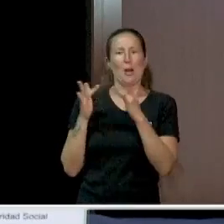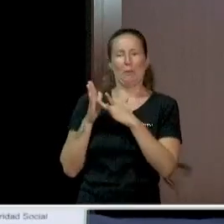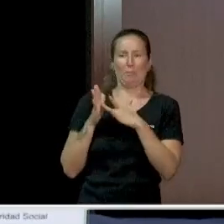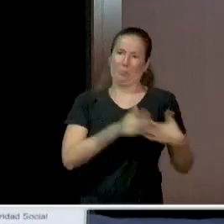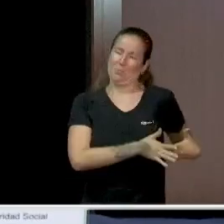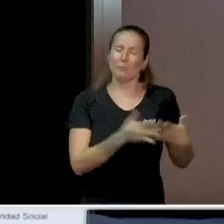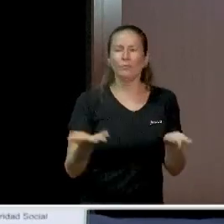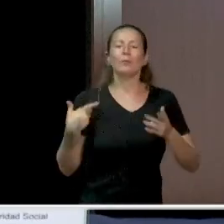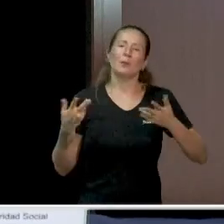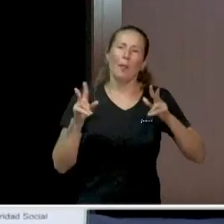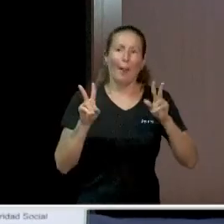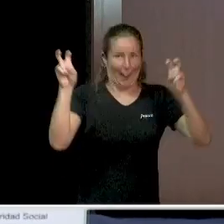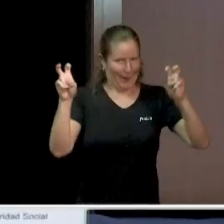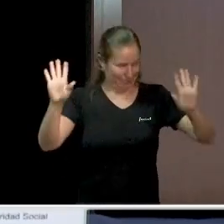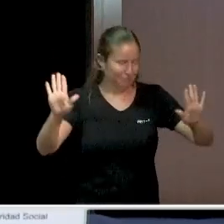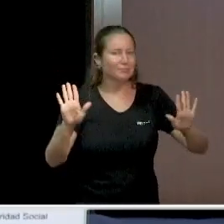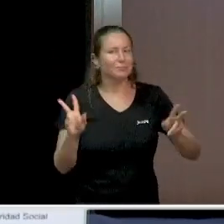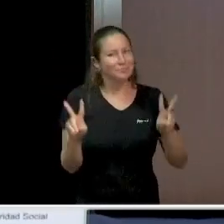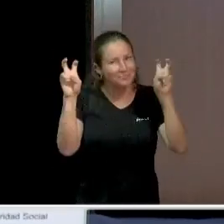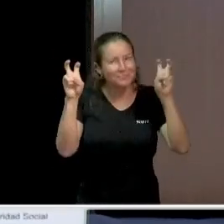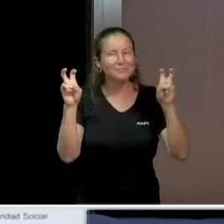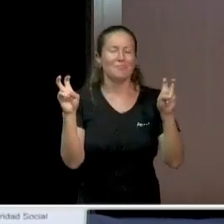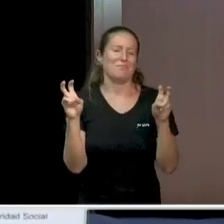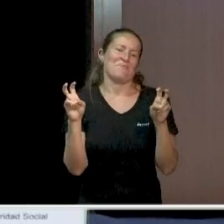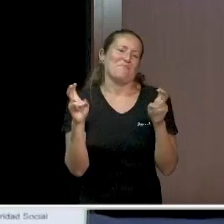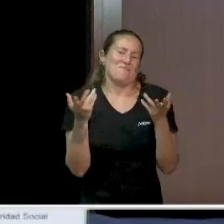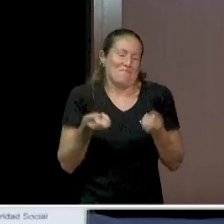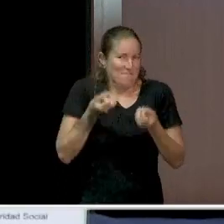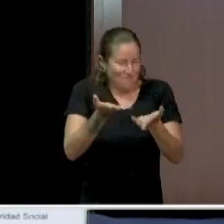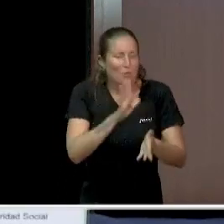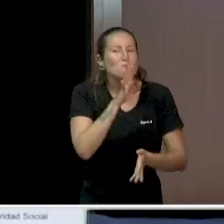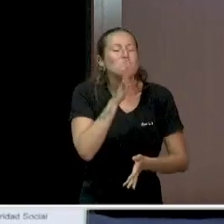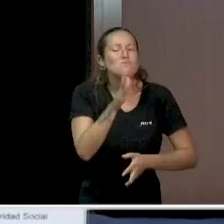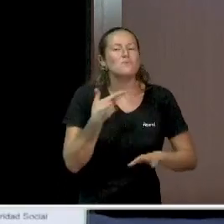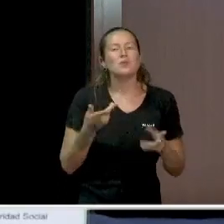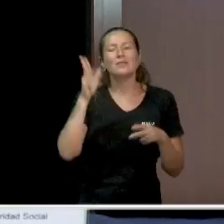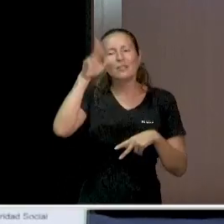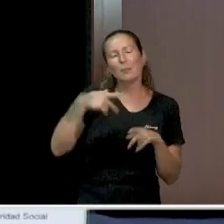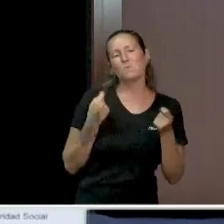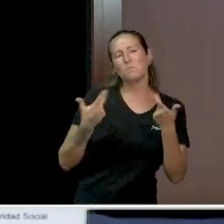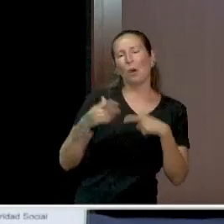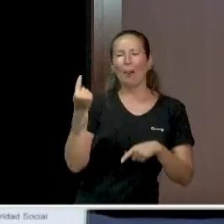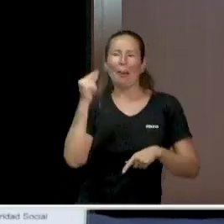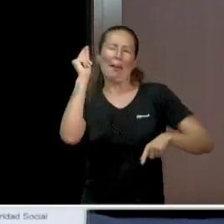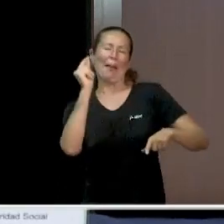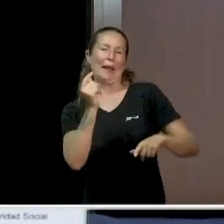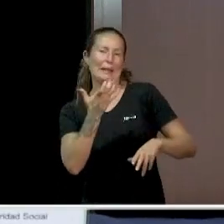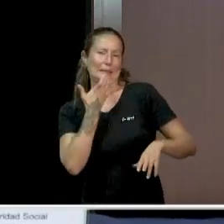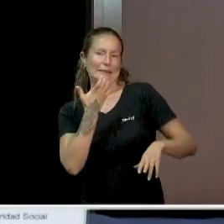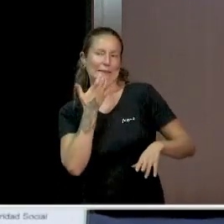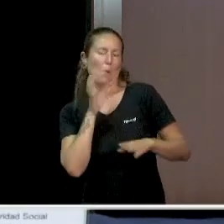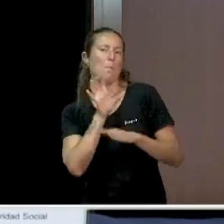las comillas que les hago en gesto y además en el cierto retintín con el que utilizo el